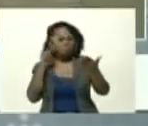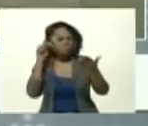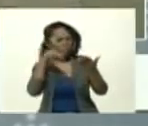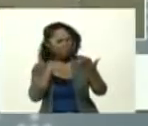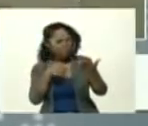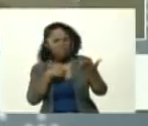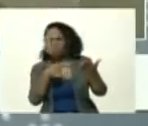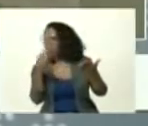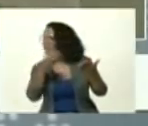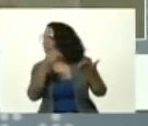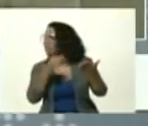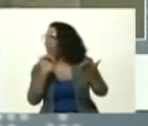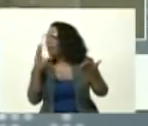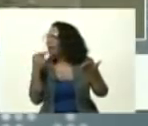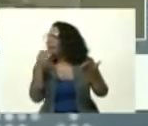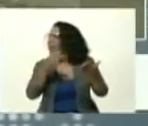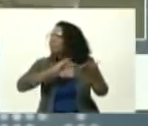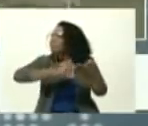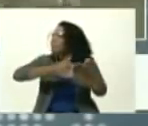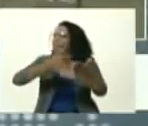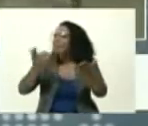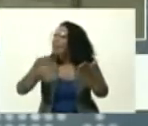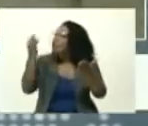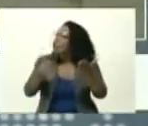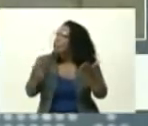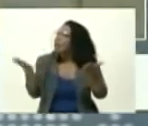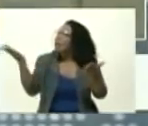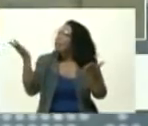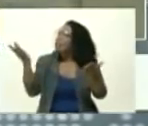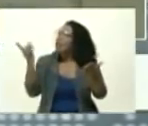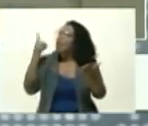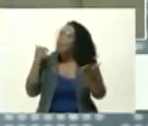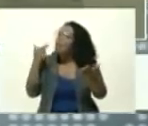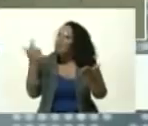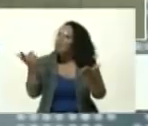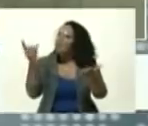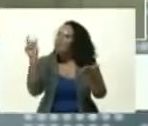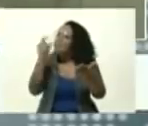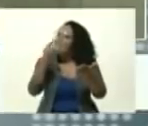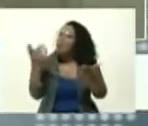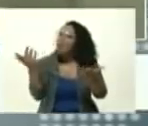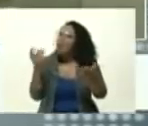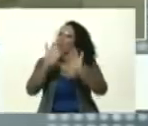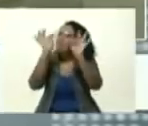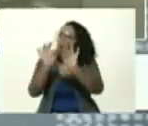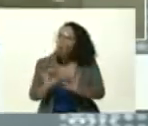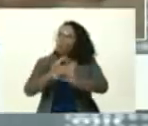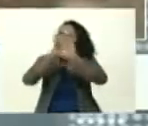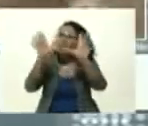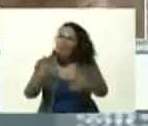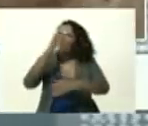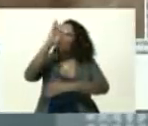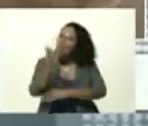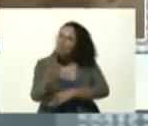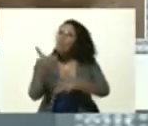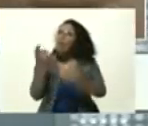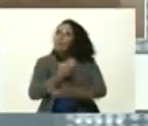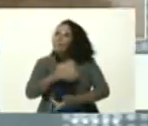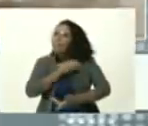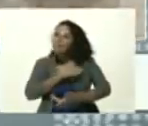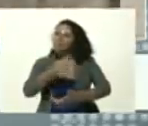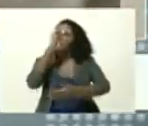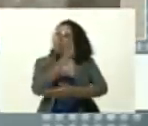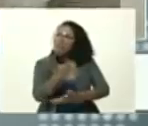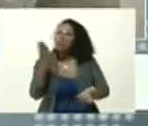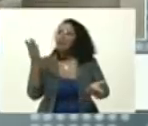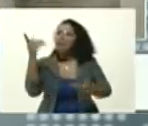que preguntarle, háblame en castellano normal, ¿vale? Tenemos que acostumbrarnos a hablar de manera franca, directa, en castellano, directo, a